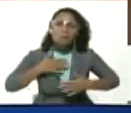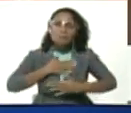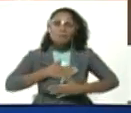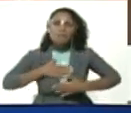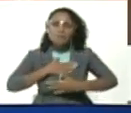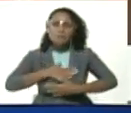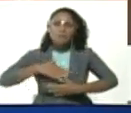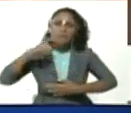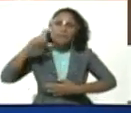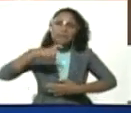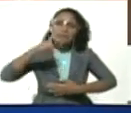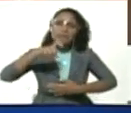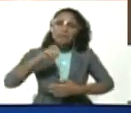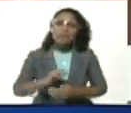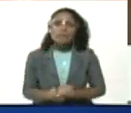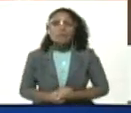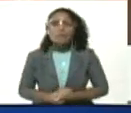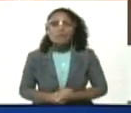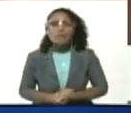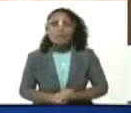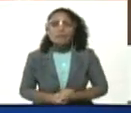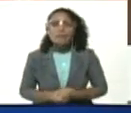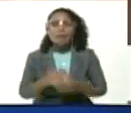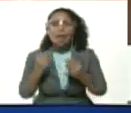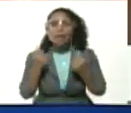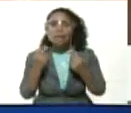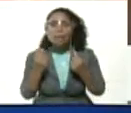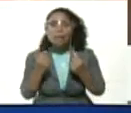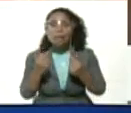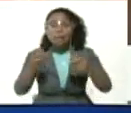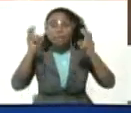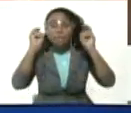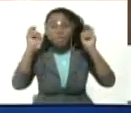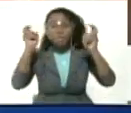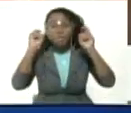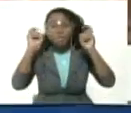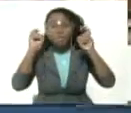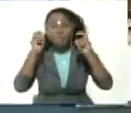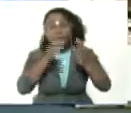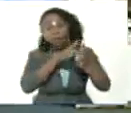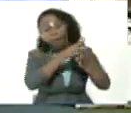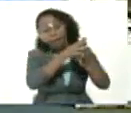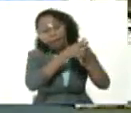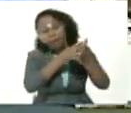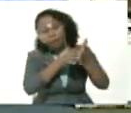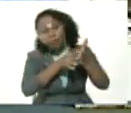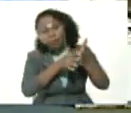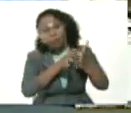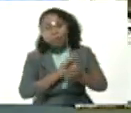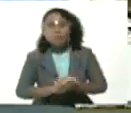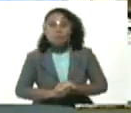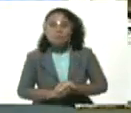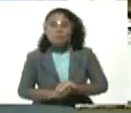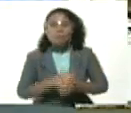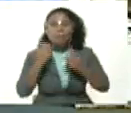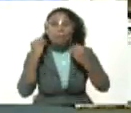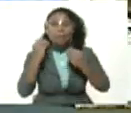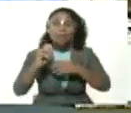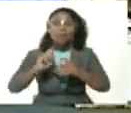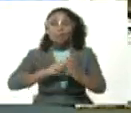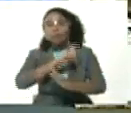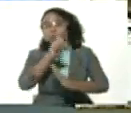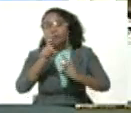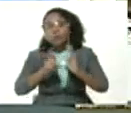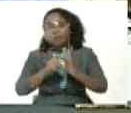de las necesidades, la economía como un hecho estructural para la generación de